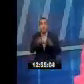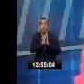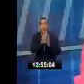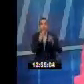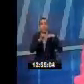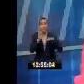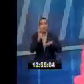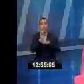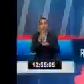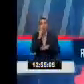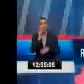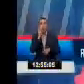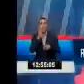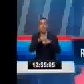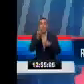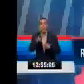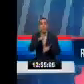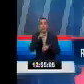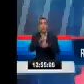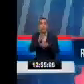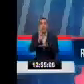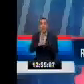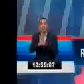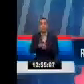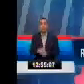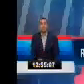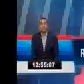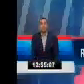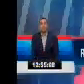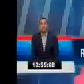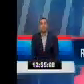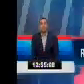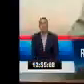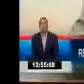de extradición del exdirector del IES, Ramiro González.